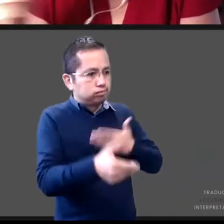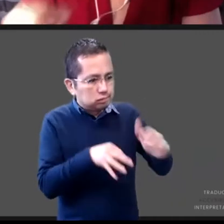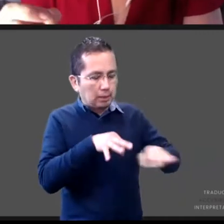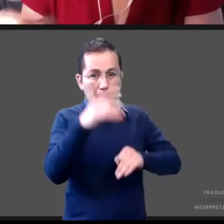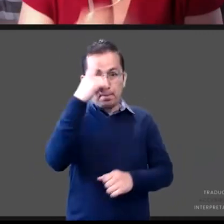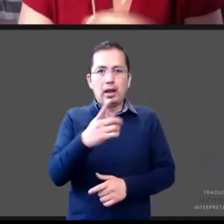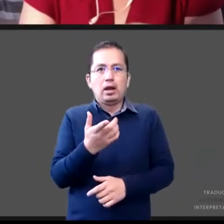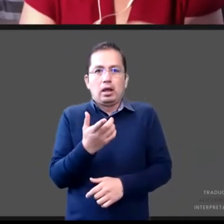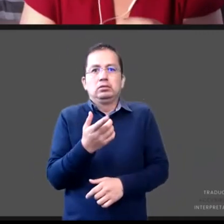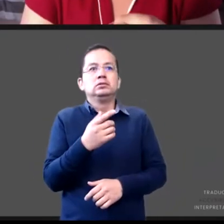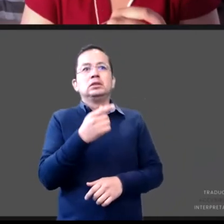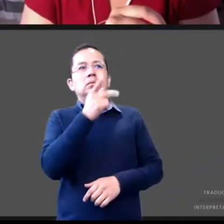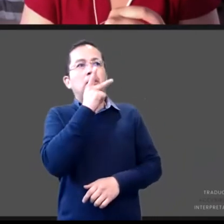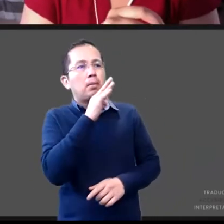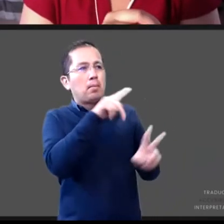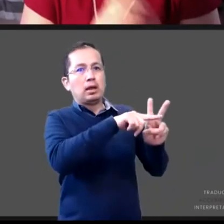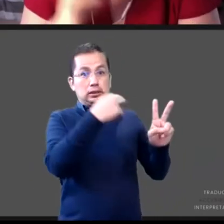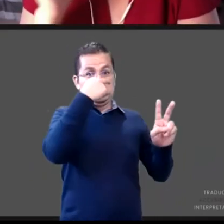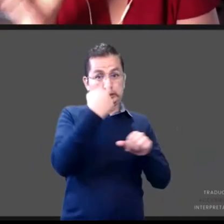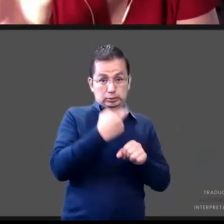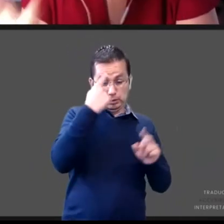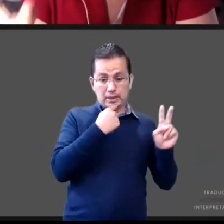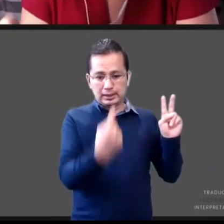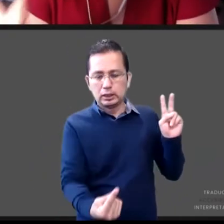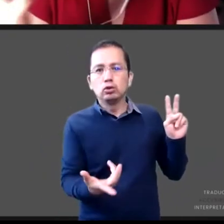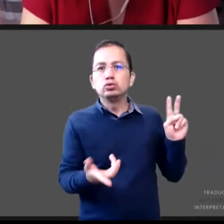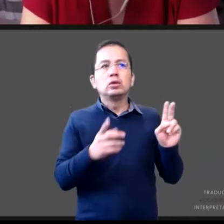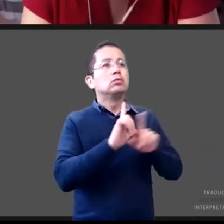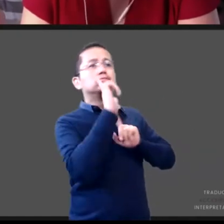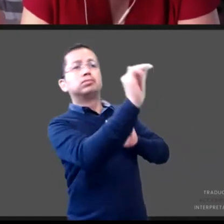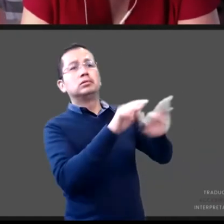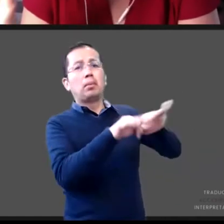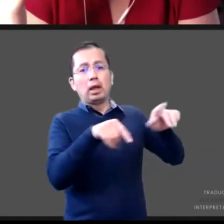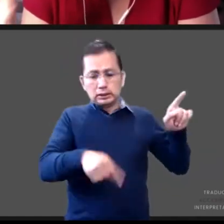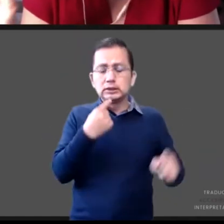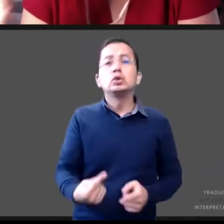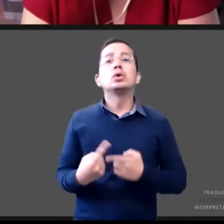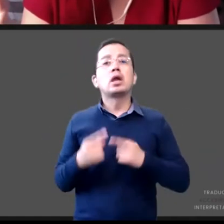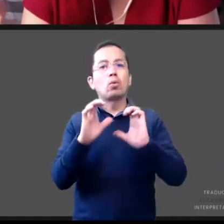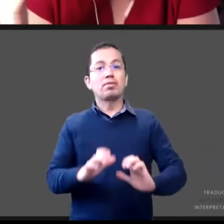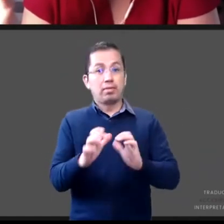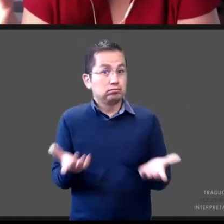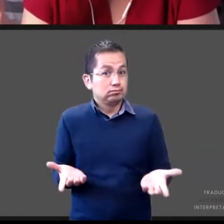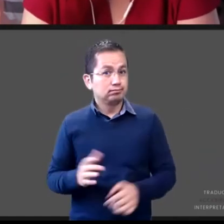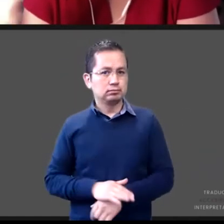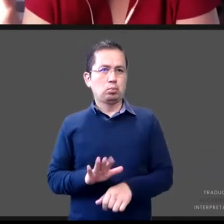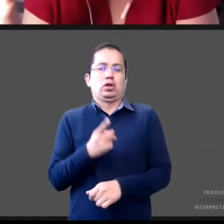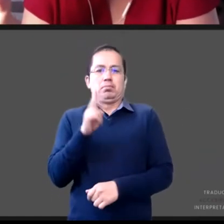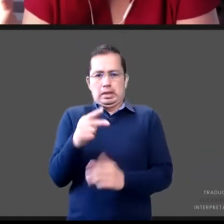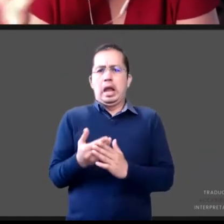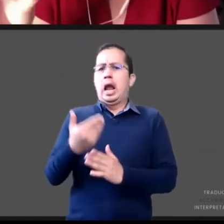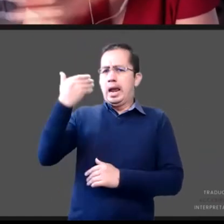sin el regreso a la escuela. Porque, digamos, durante un periodo corto en la pandemia, padres y madres estaban en el